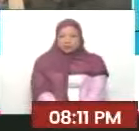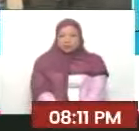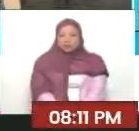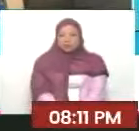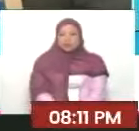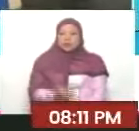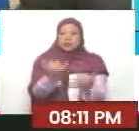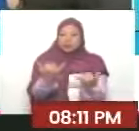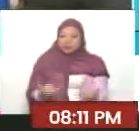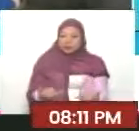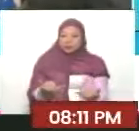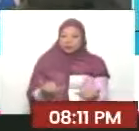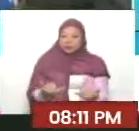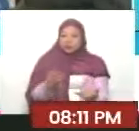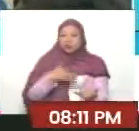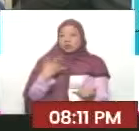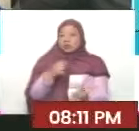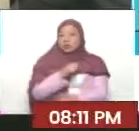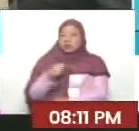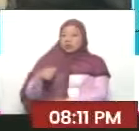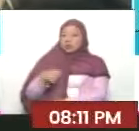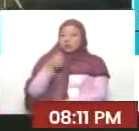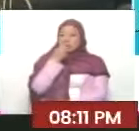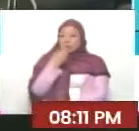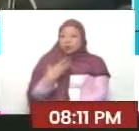Por las buenas, somos buenos.